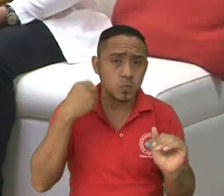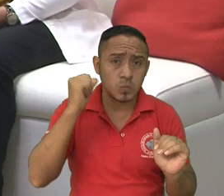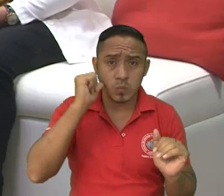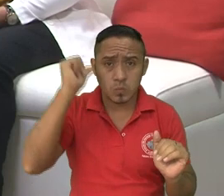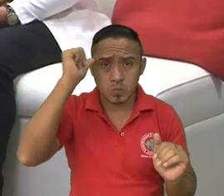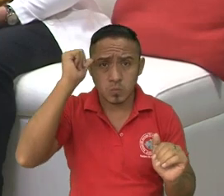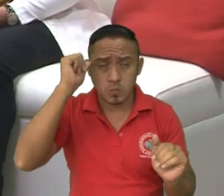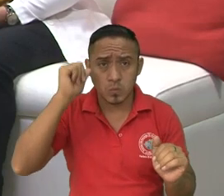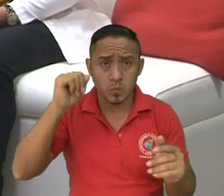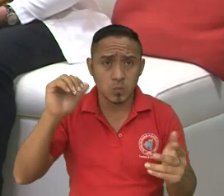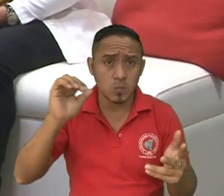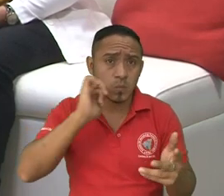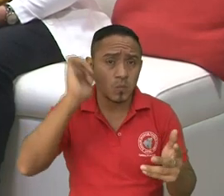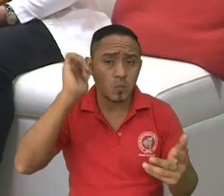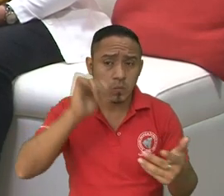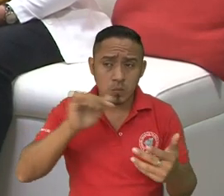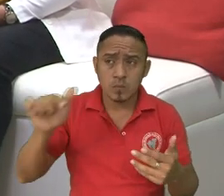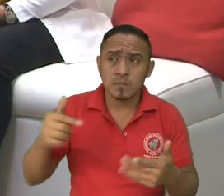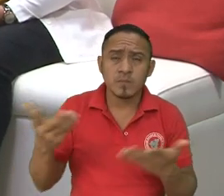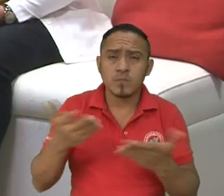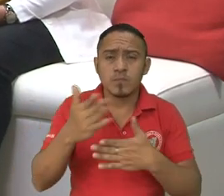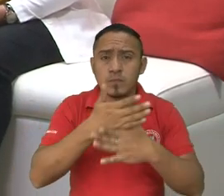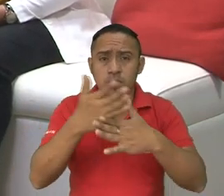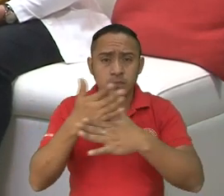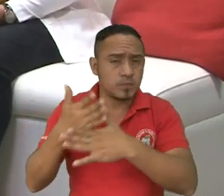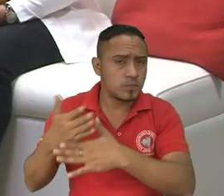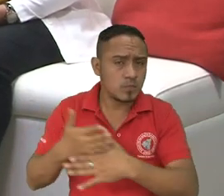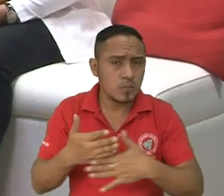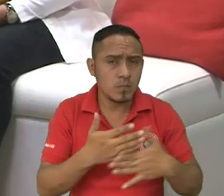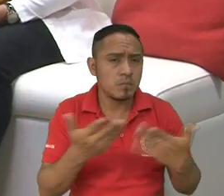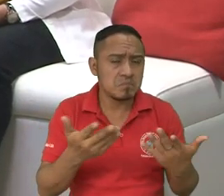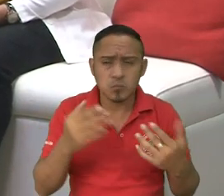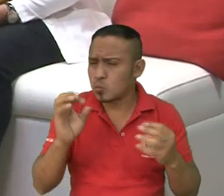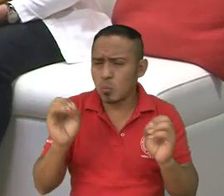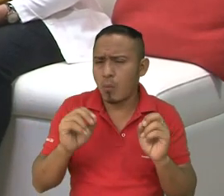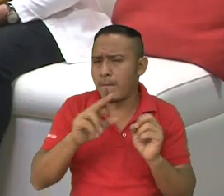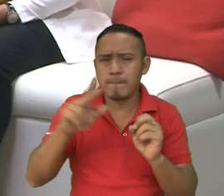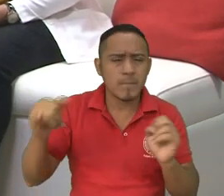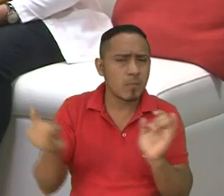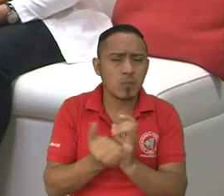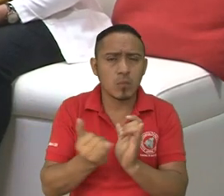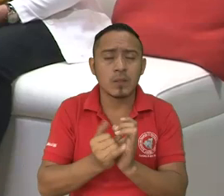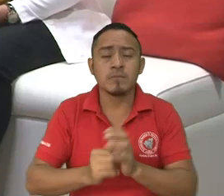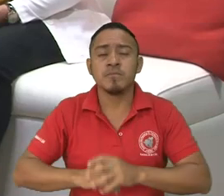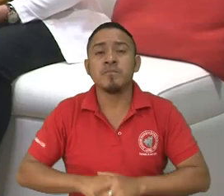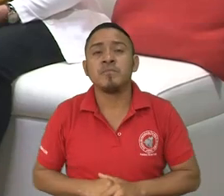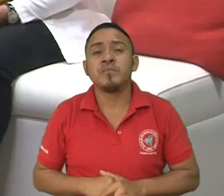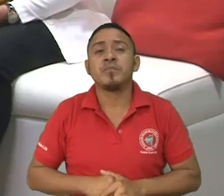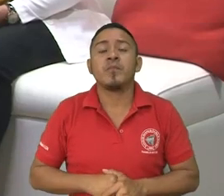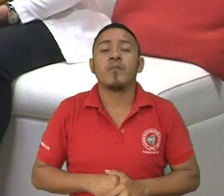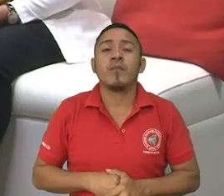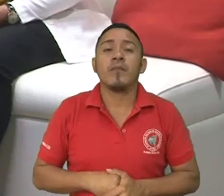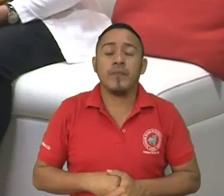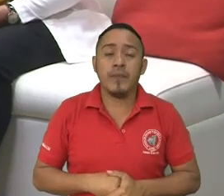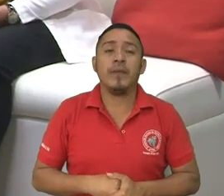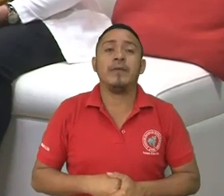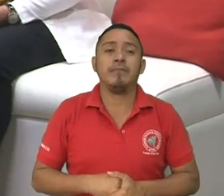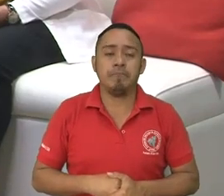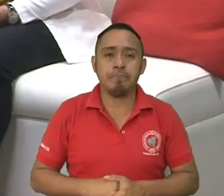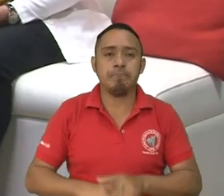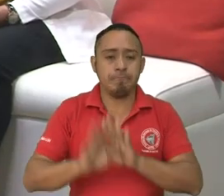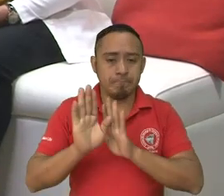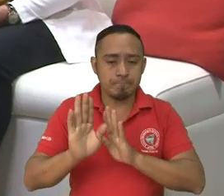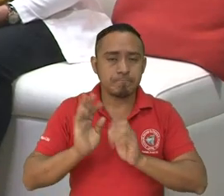adolescentes, jóvenes, adultos, ¿en qué varía ese concepto en las diferentes edades, licenciada? Diferentes,